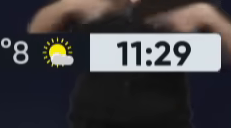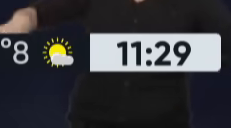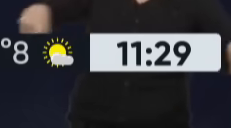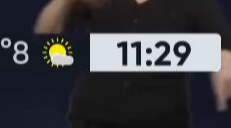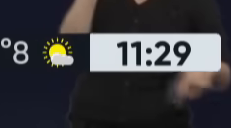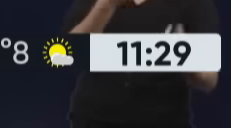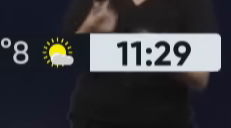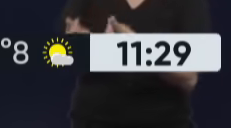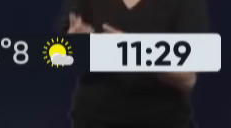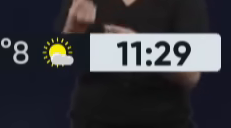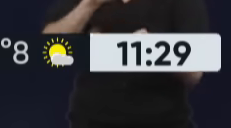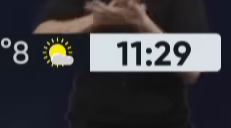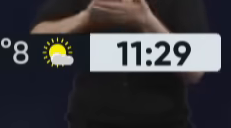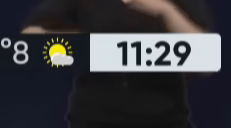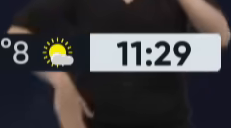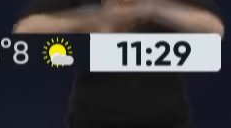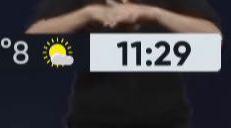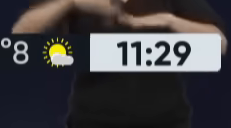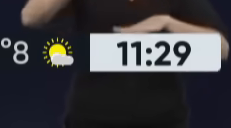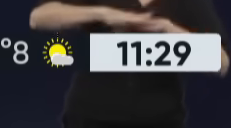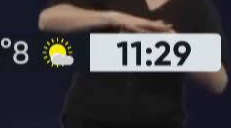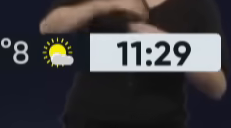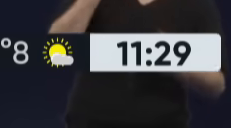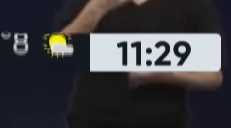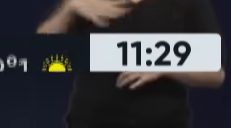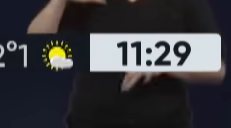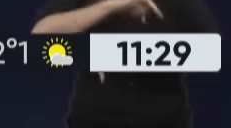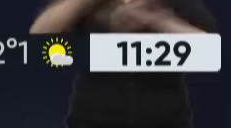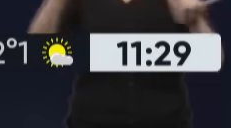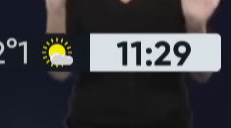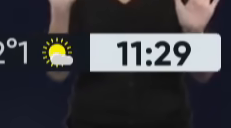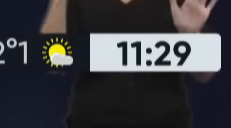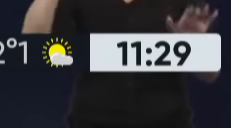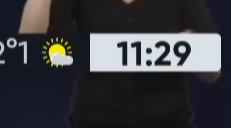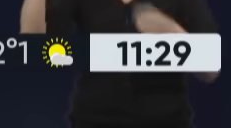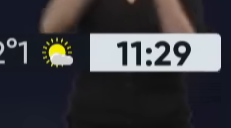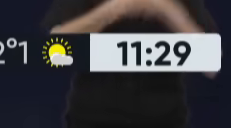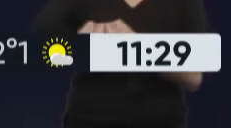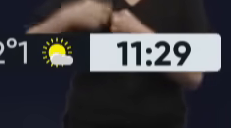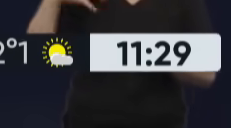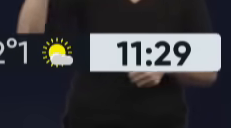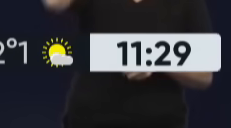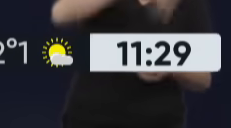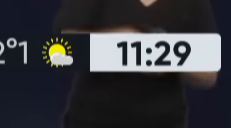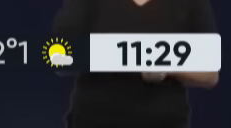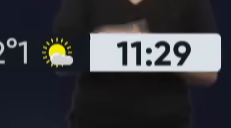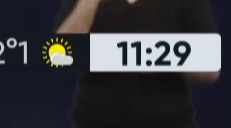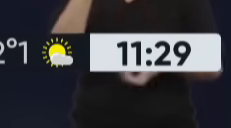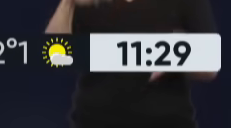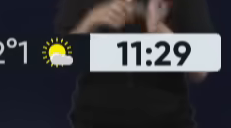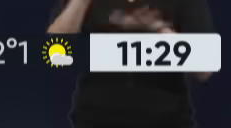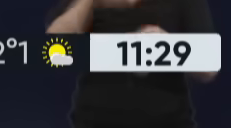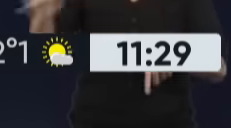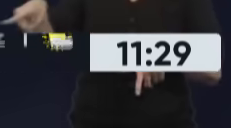nuevos umbrales fijados por ARCA. Un caso emblemático es el de la provincia de Buenos Aires, cuya agencia de recaudación